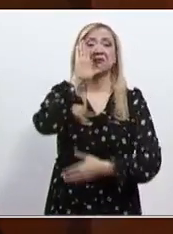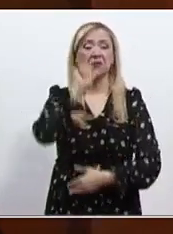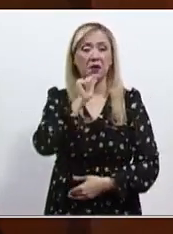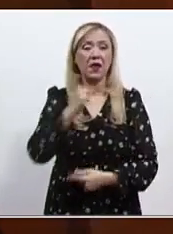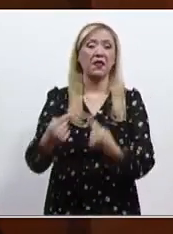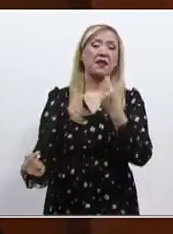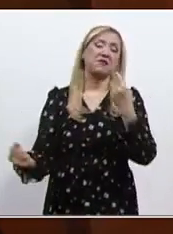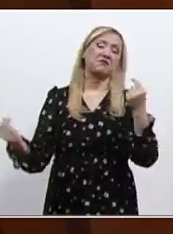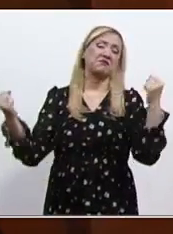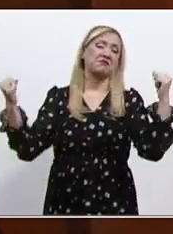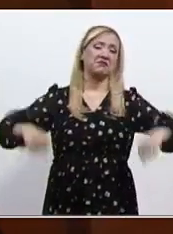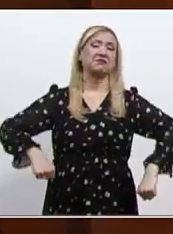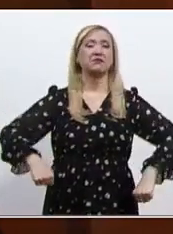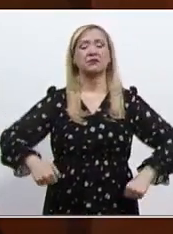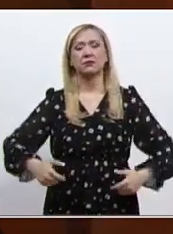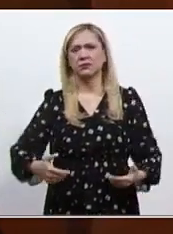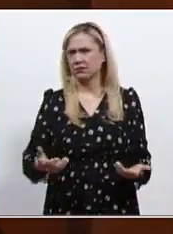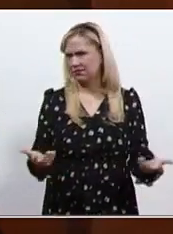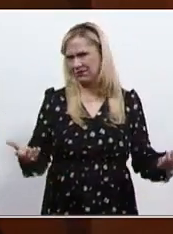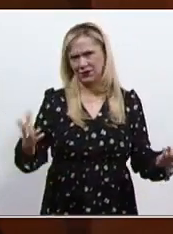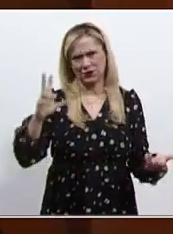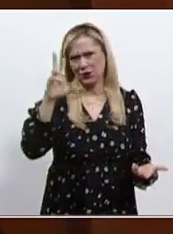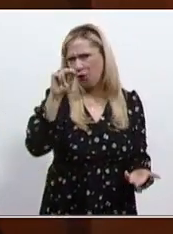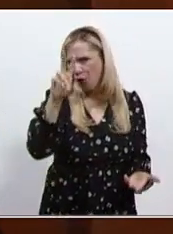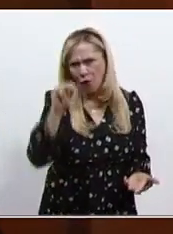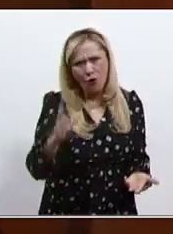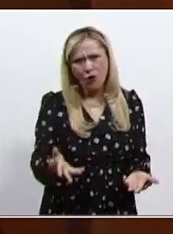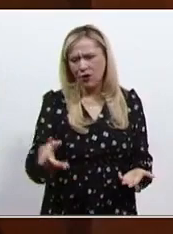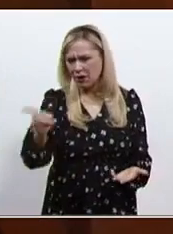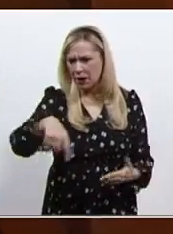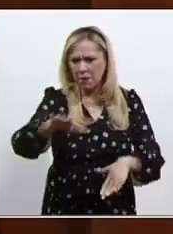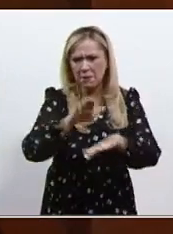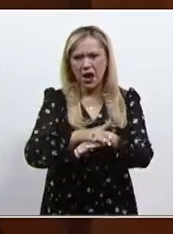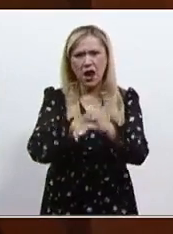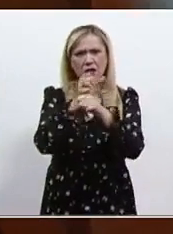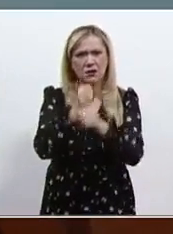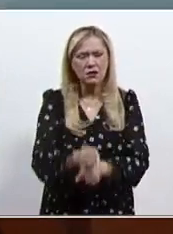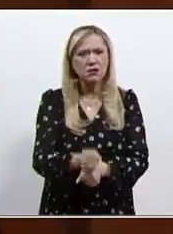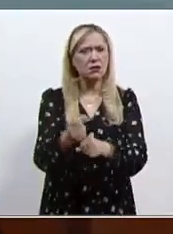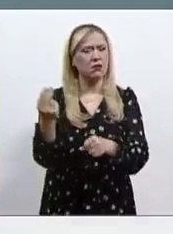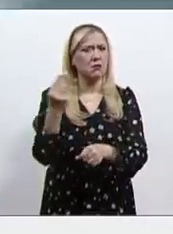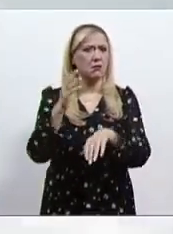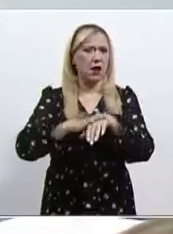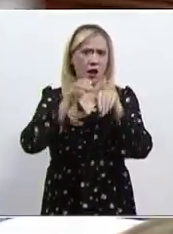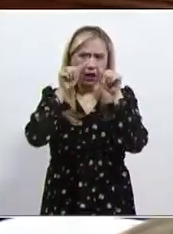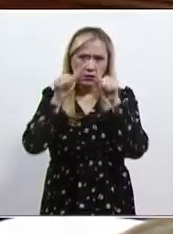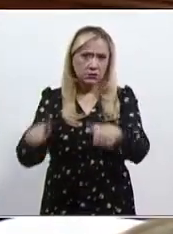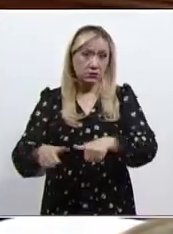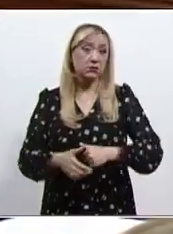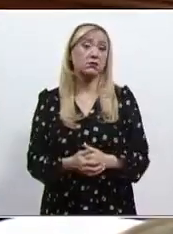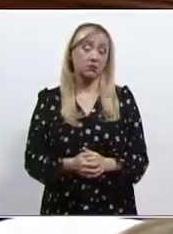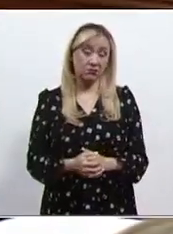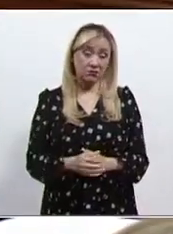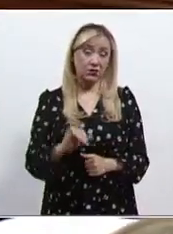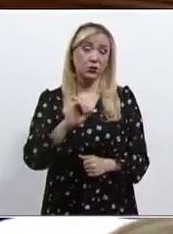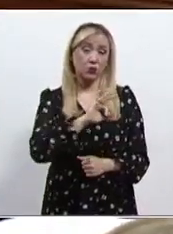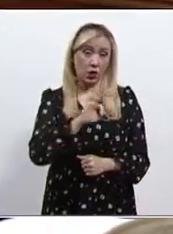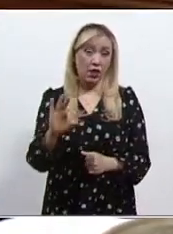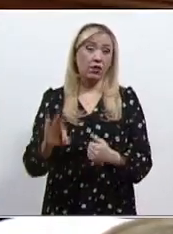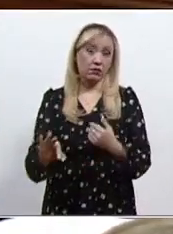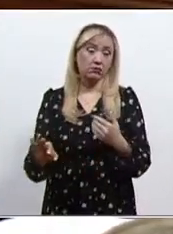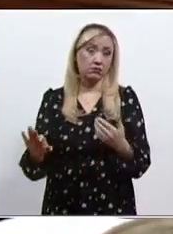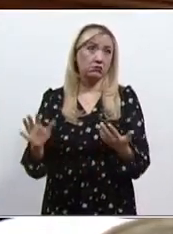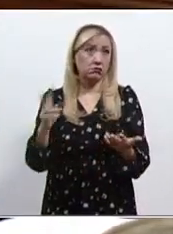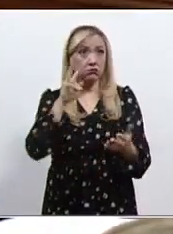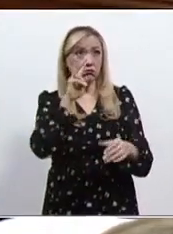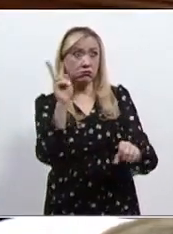demandas de la sociedad principalmente de los grupos y sectores más vulnerables Cabe destacar que es